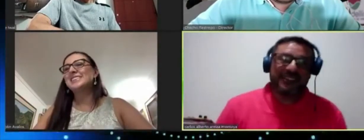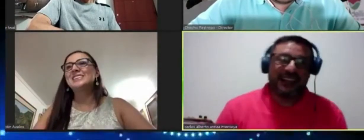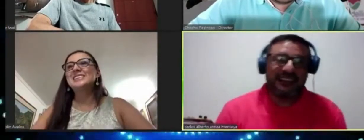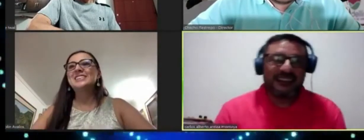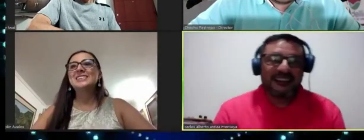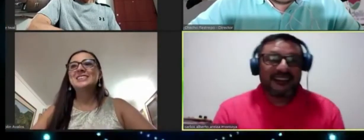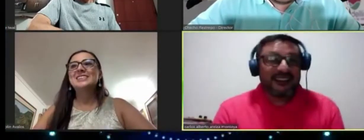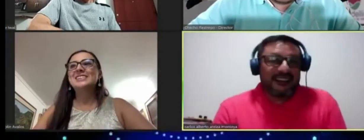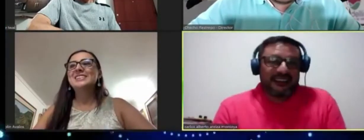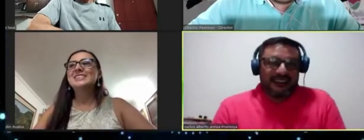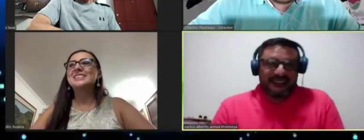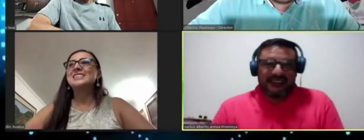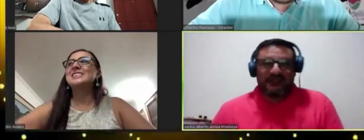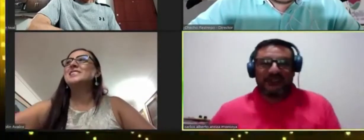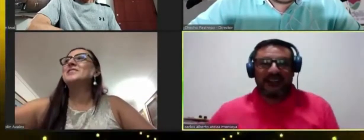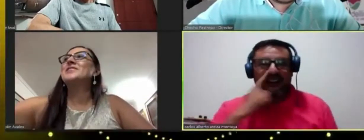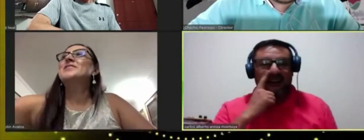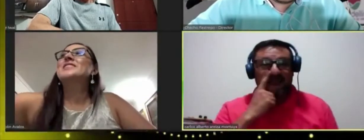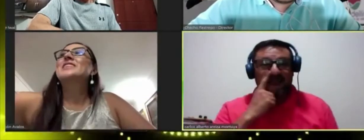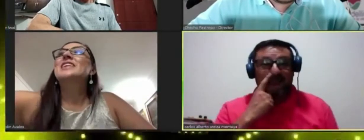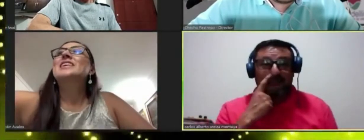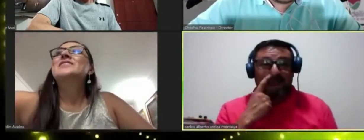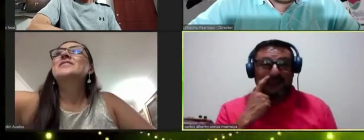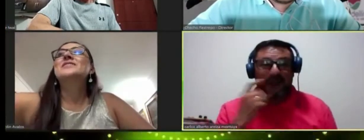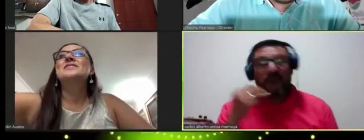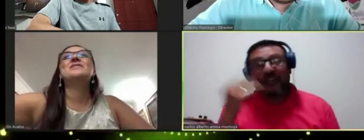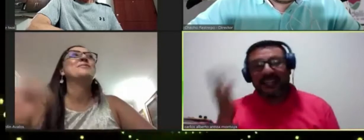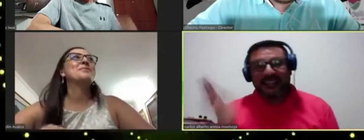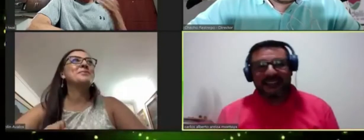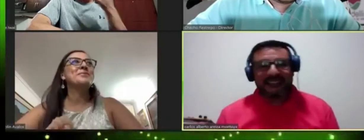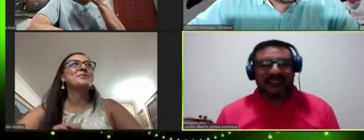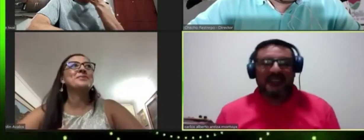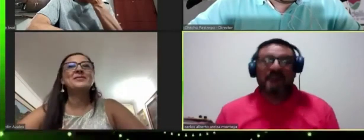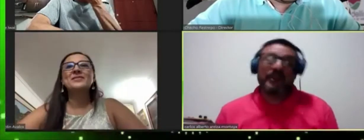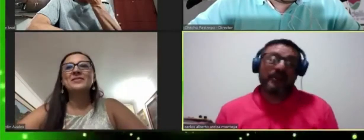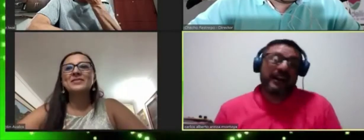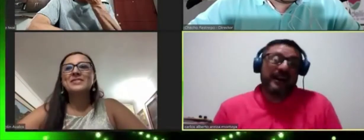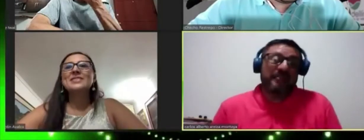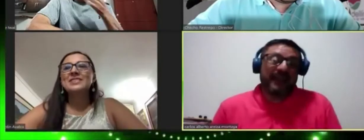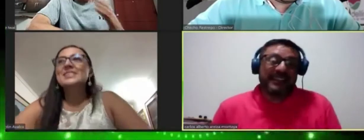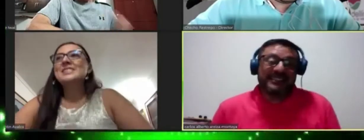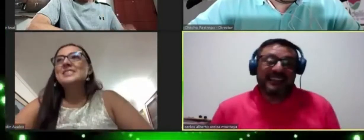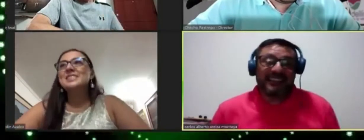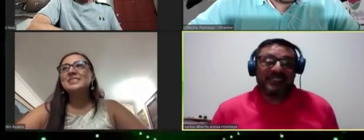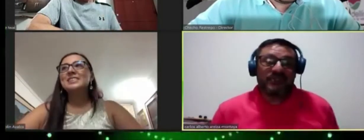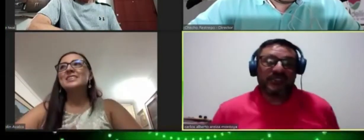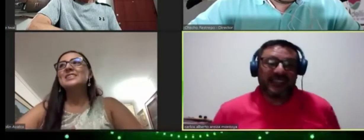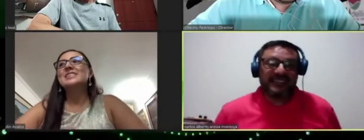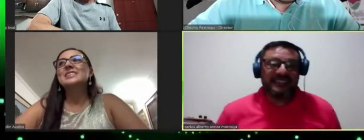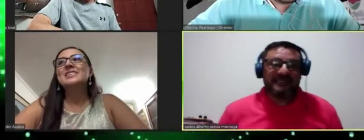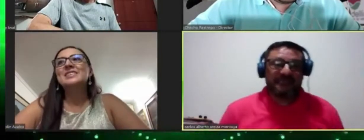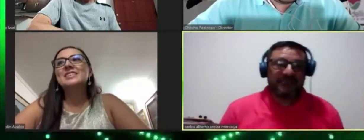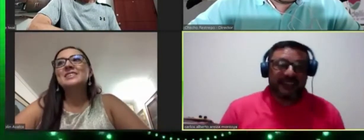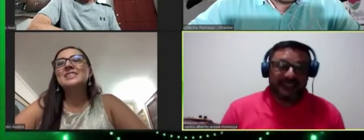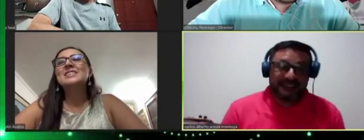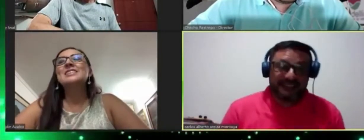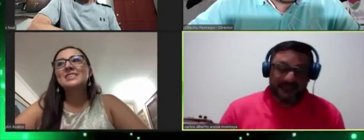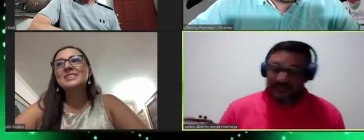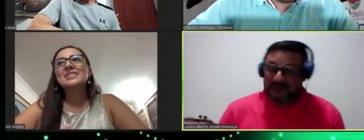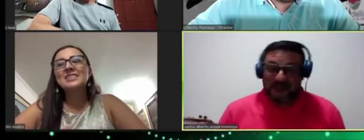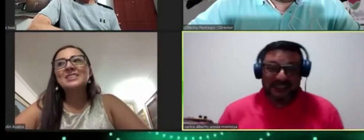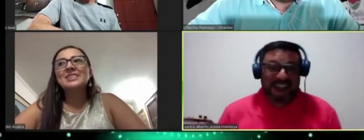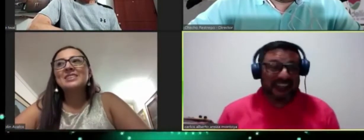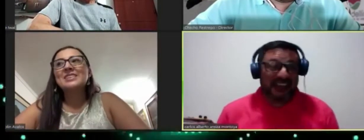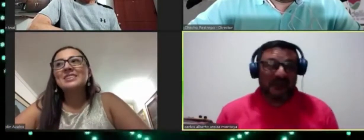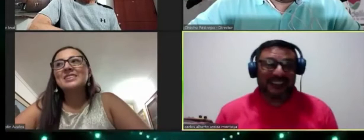internacional que se usa como un inglés, pero cada país tiene sus señas, entonces vamos